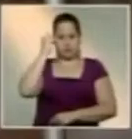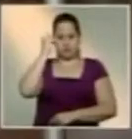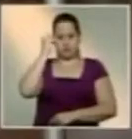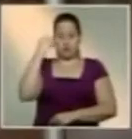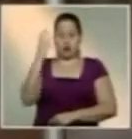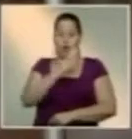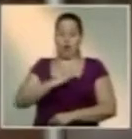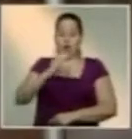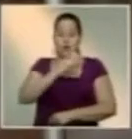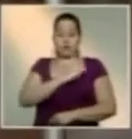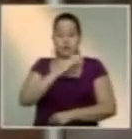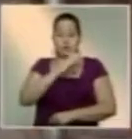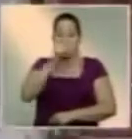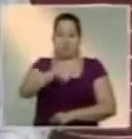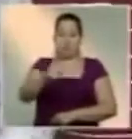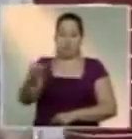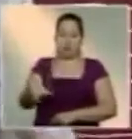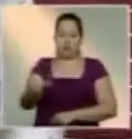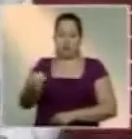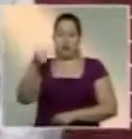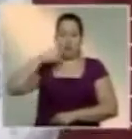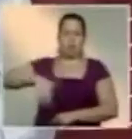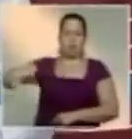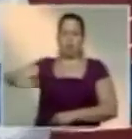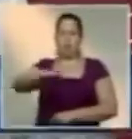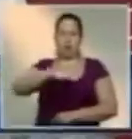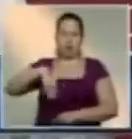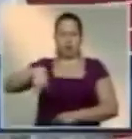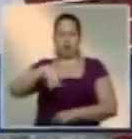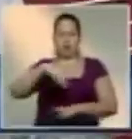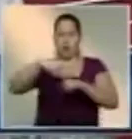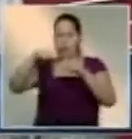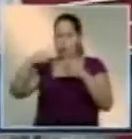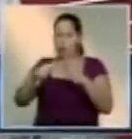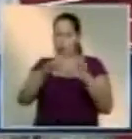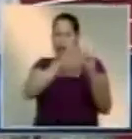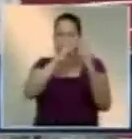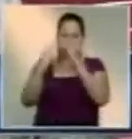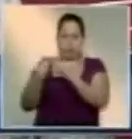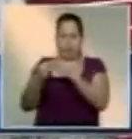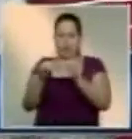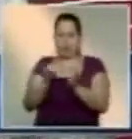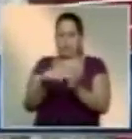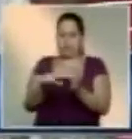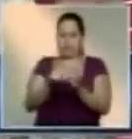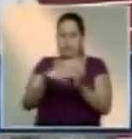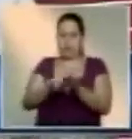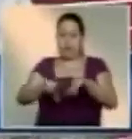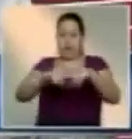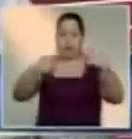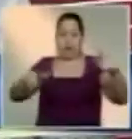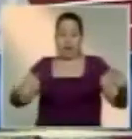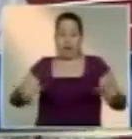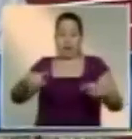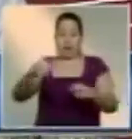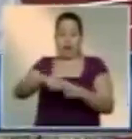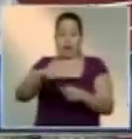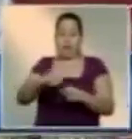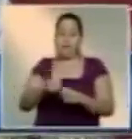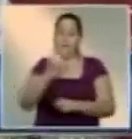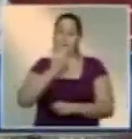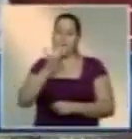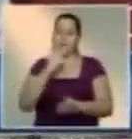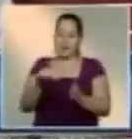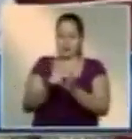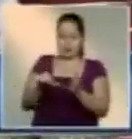Una comisión de habitantes de las poblaciones de La Punta, Mata Redonda y otras comunidades alrededor de la Laguna de Tacarigua o el Lago de Valencia en